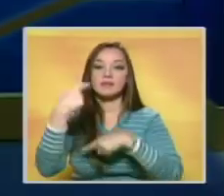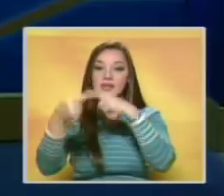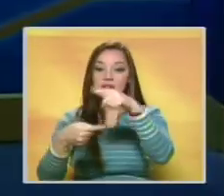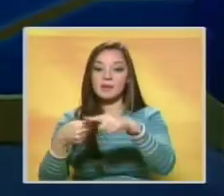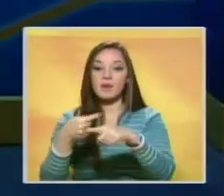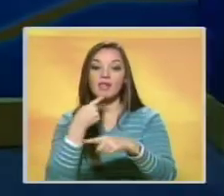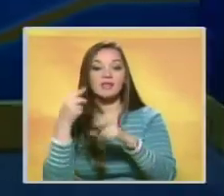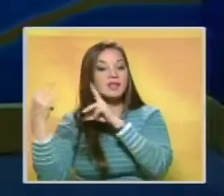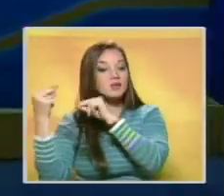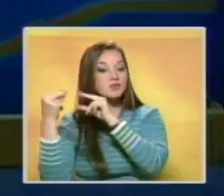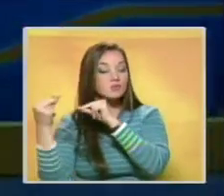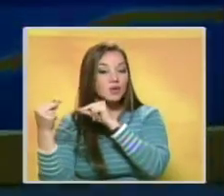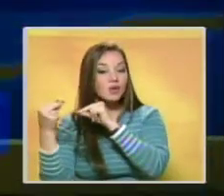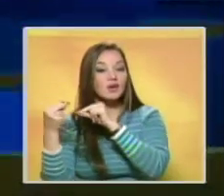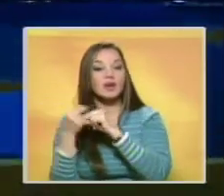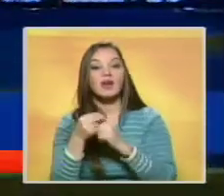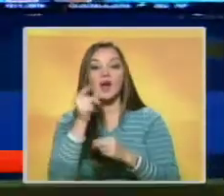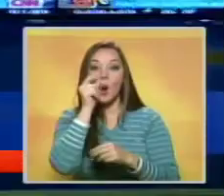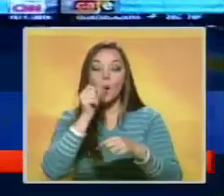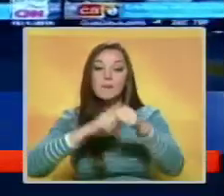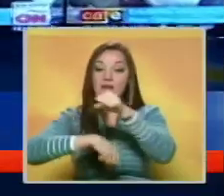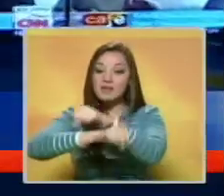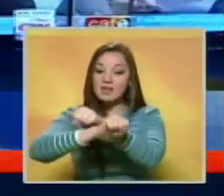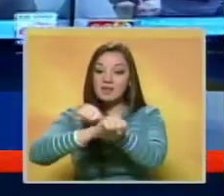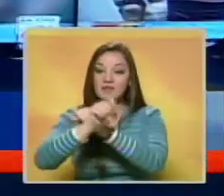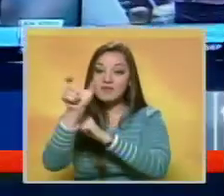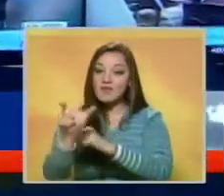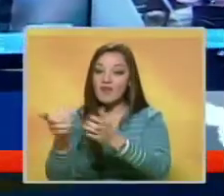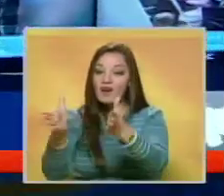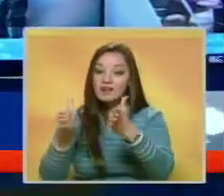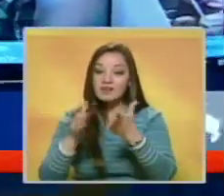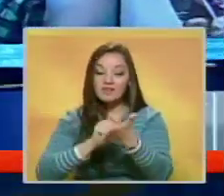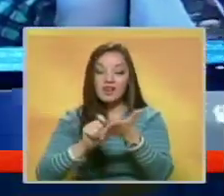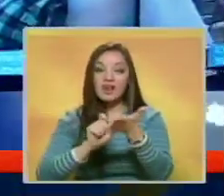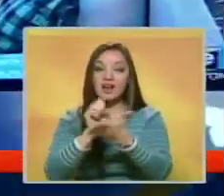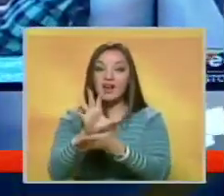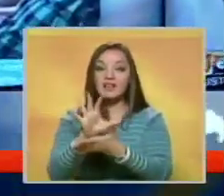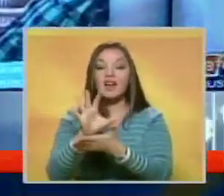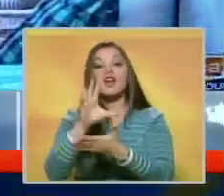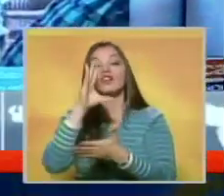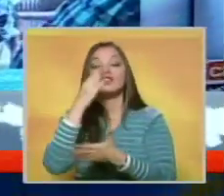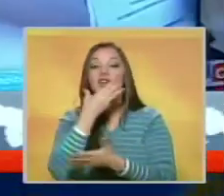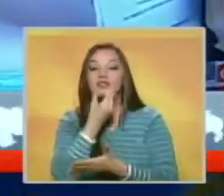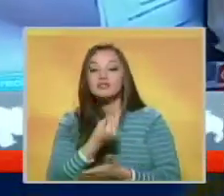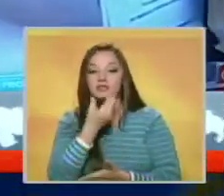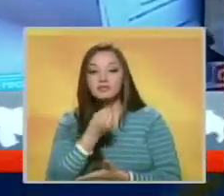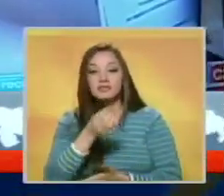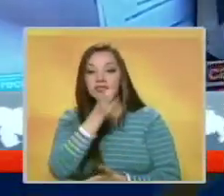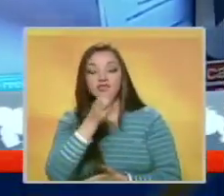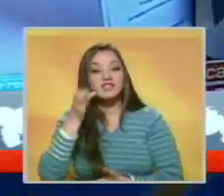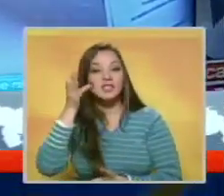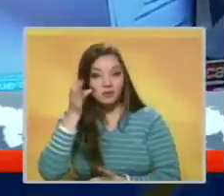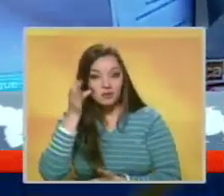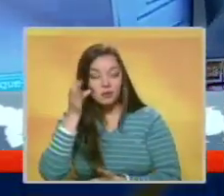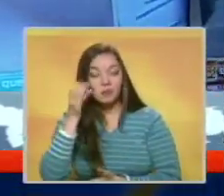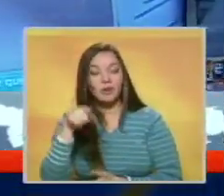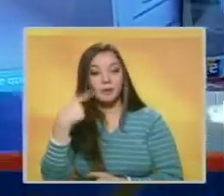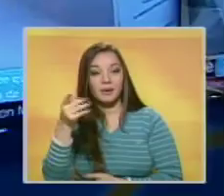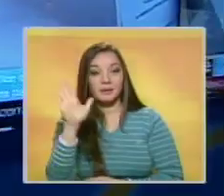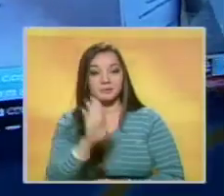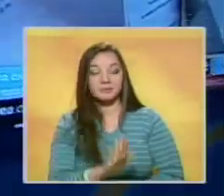Desmienten rumores. Bueno, el astro del fútbol recibe carta de Fidel Castro. Los detalles en